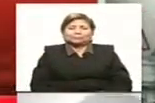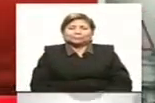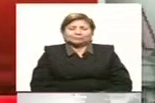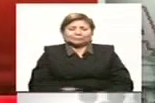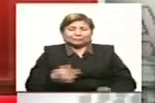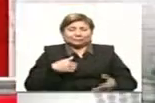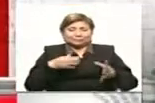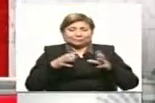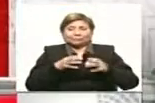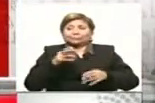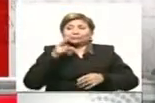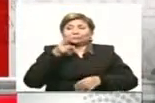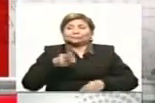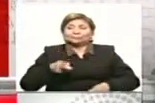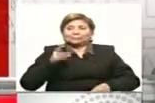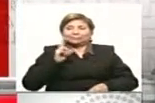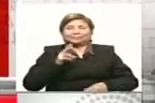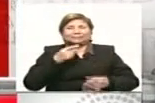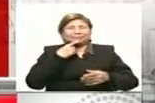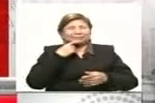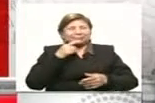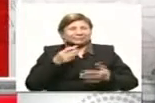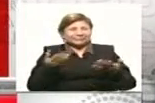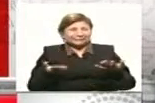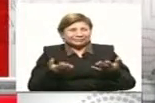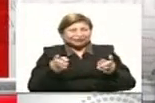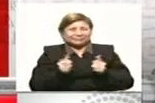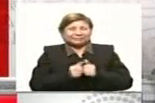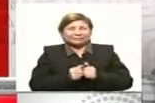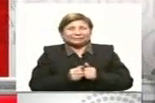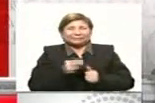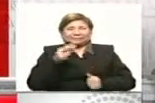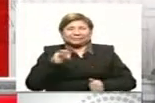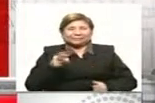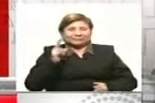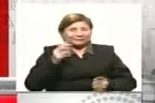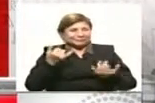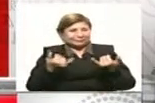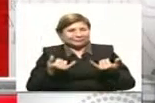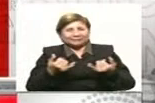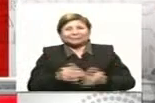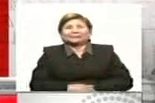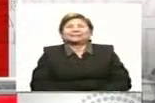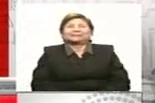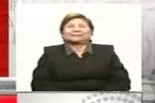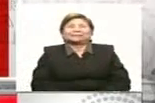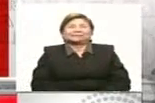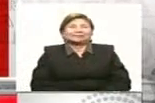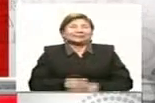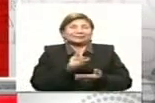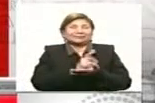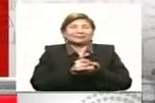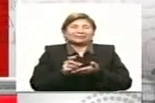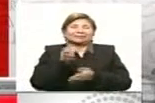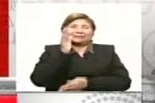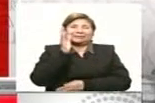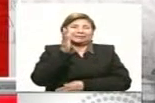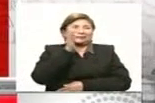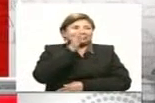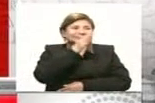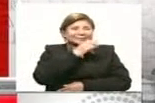soy congresista por Huancavelica. Estamos, me encuentro en la ciudad de Huancavelica. Estamos en la semana de